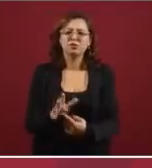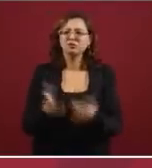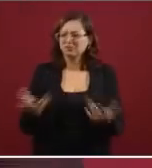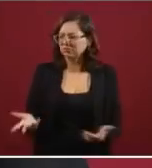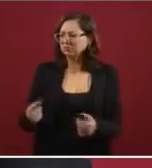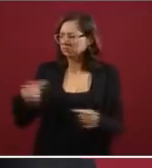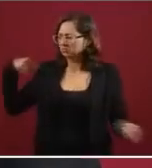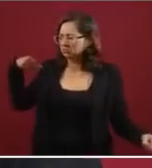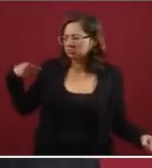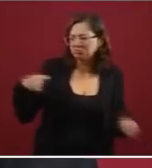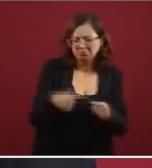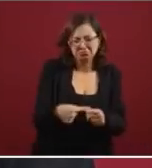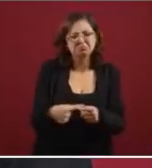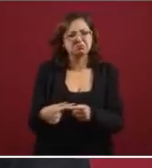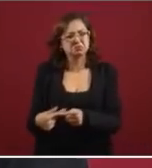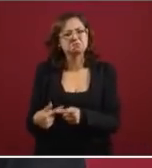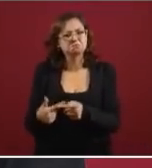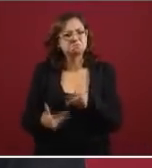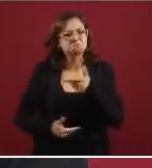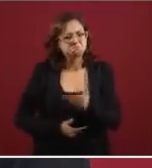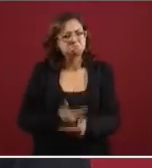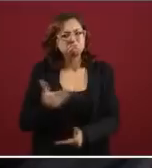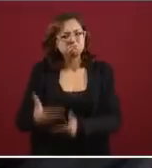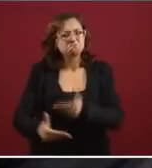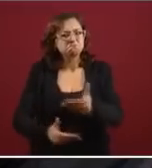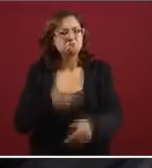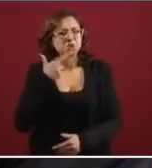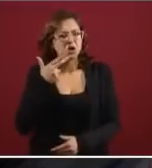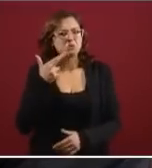ya se ha podido